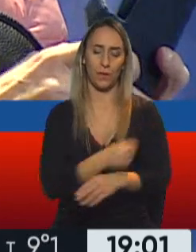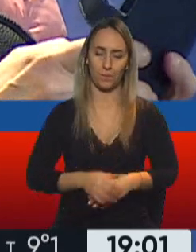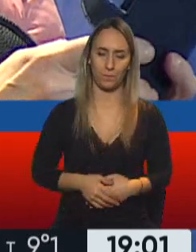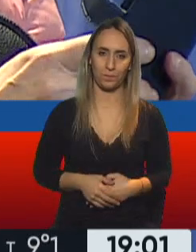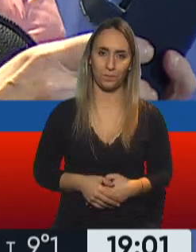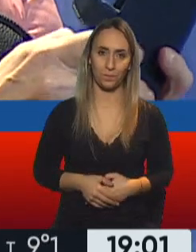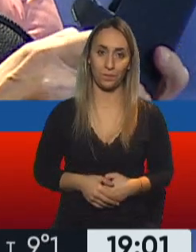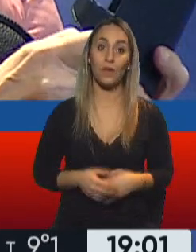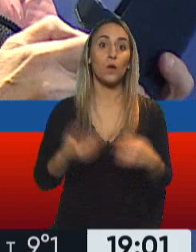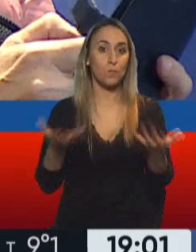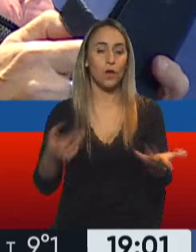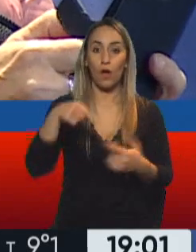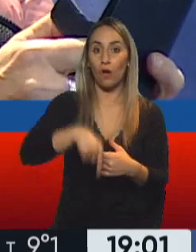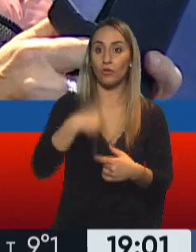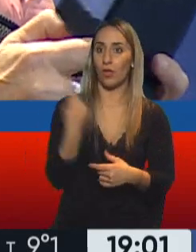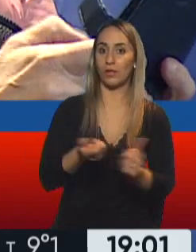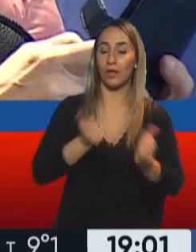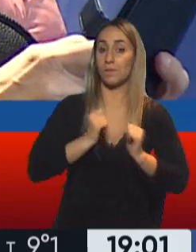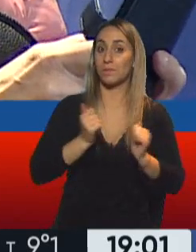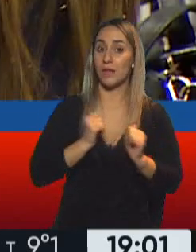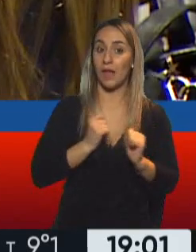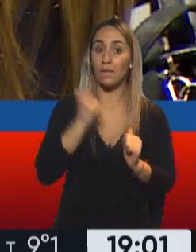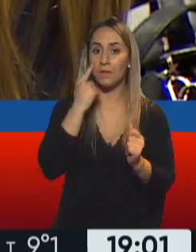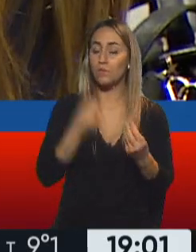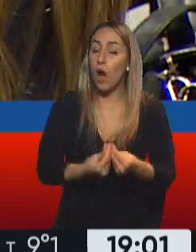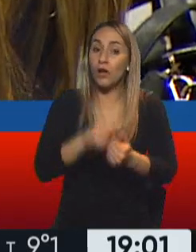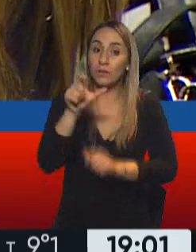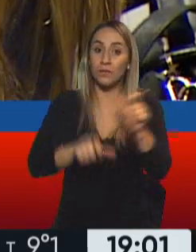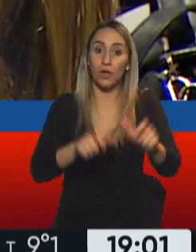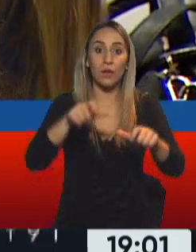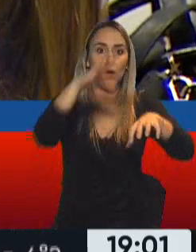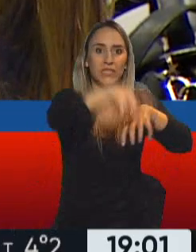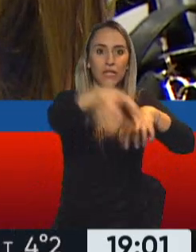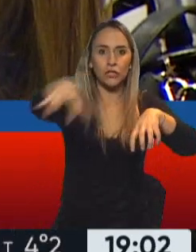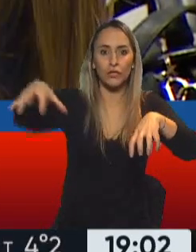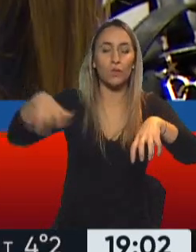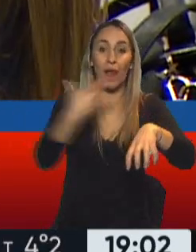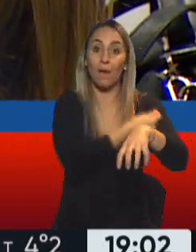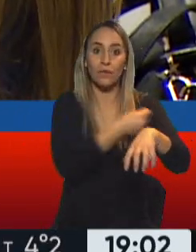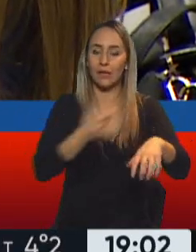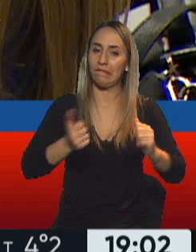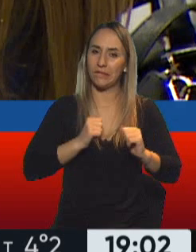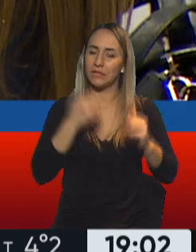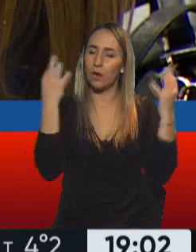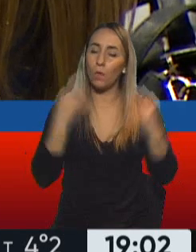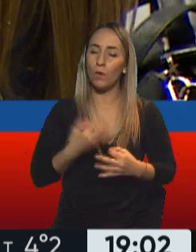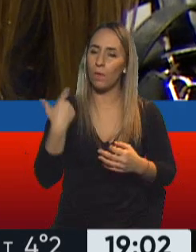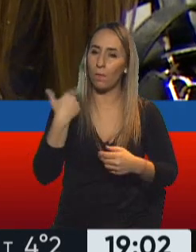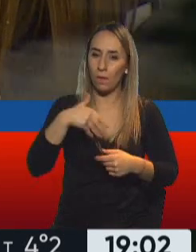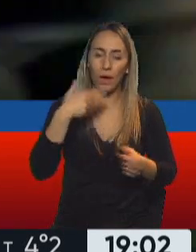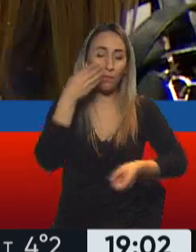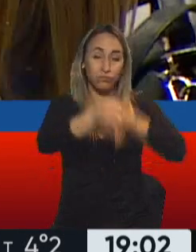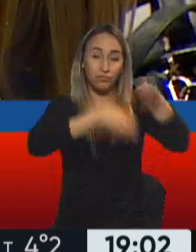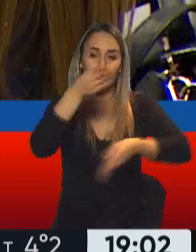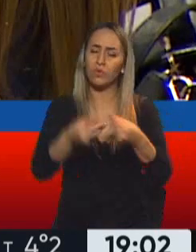esta por este tema hoy se esperaba gran cantidad de personas en los distintos centros de vacunación porque ten en cuenta que mucha gente por ahí no